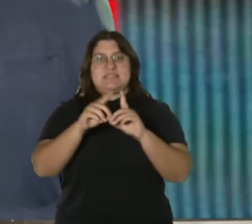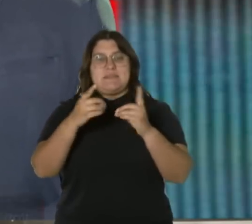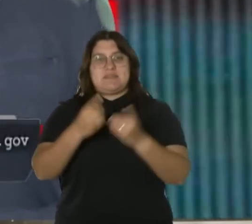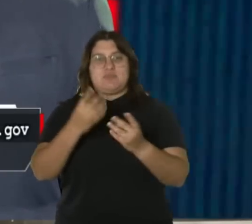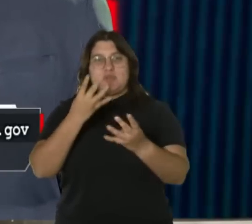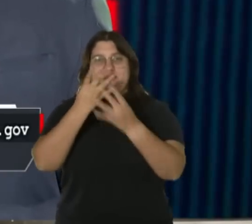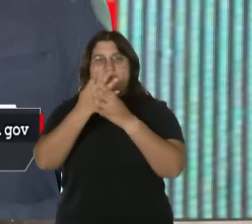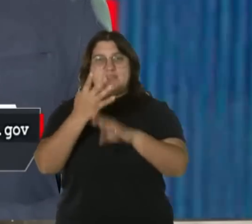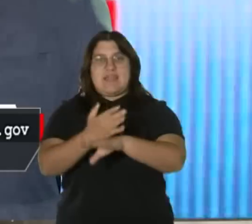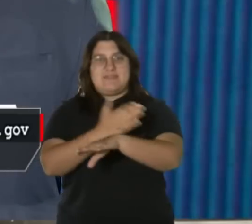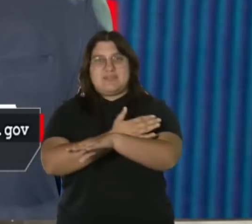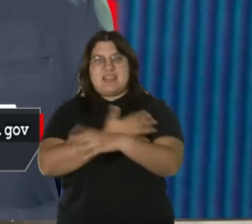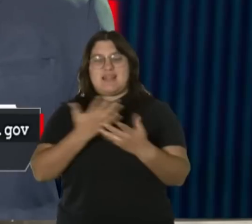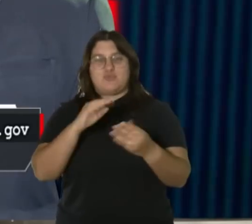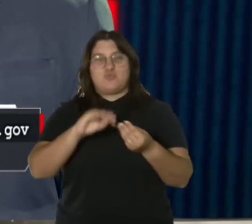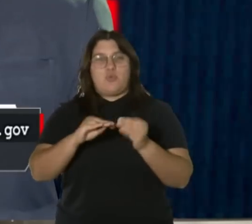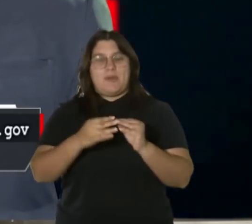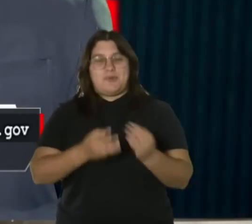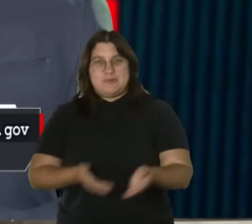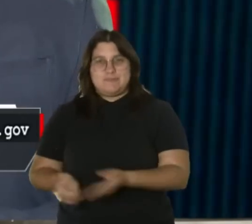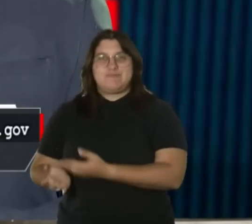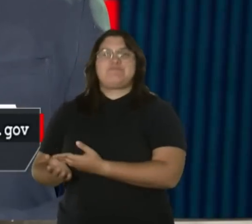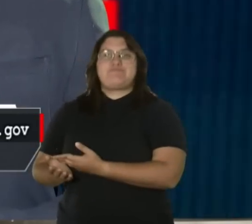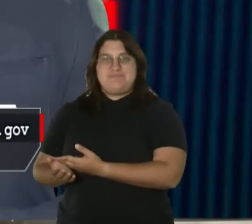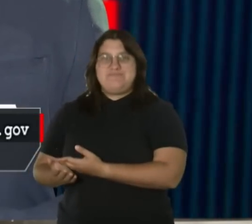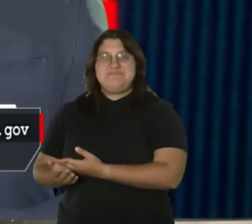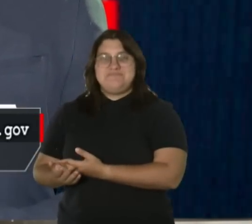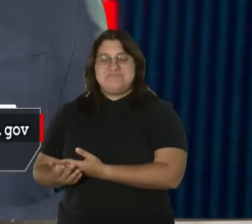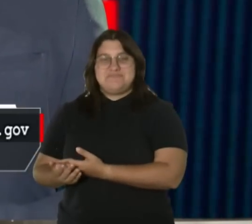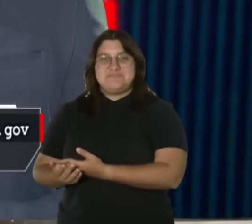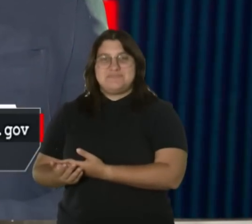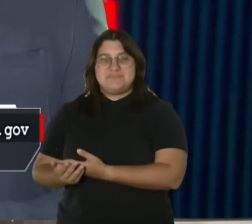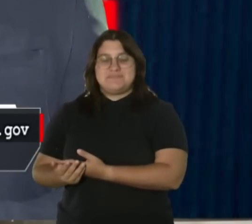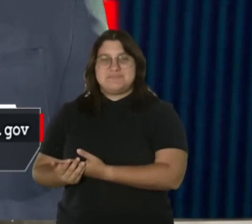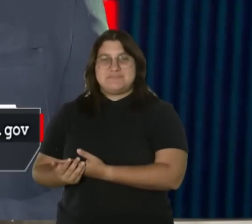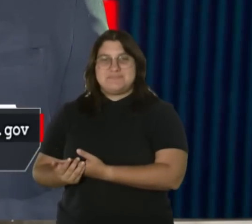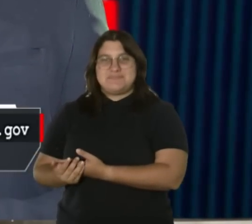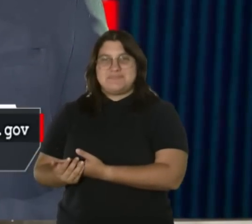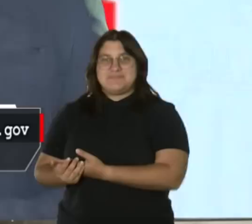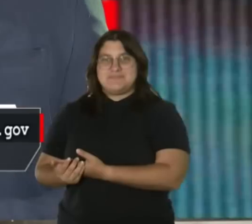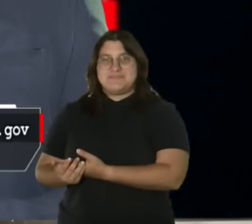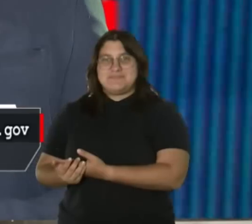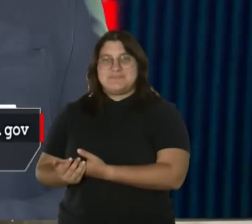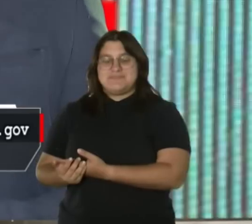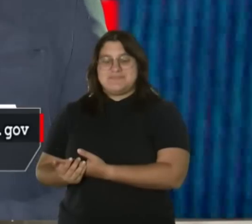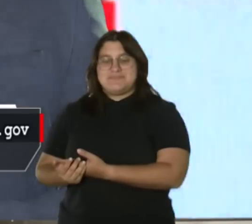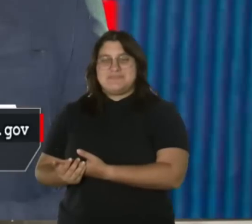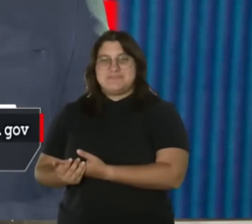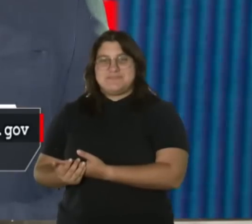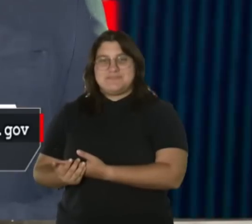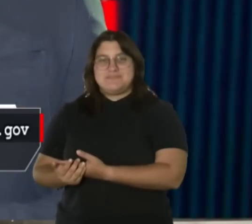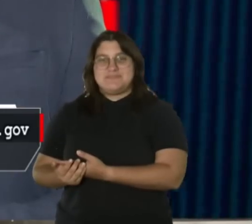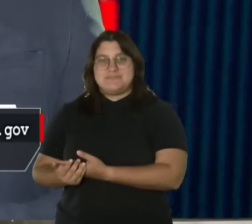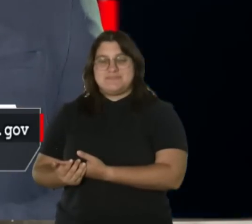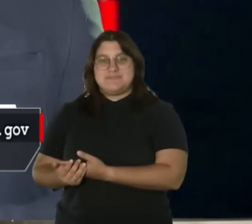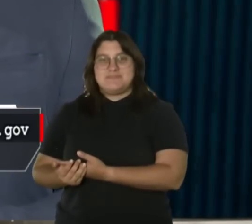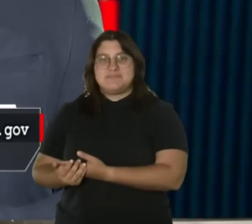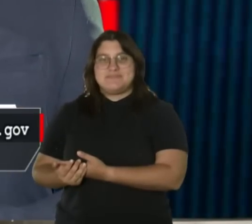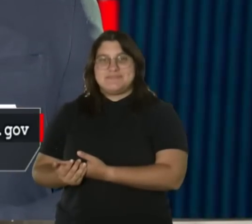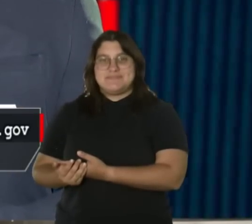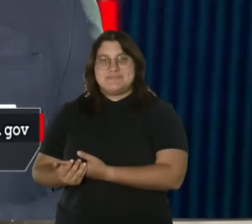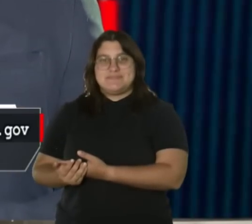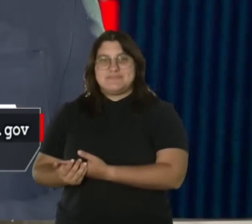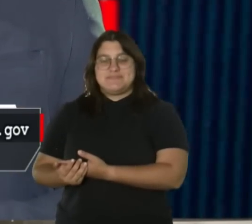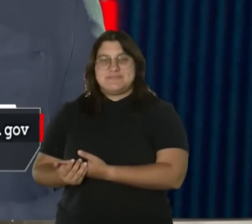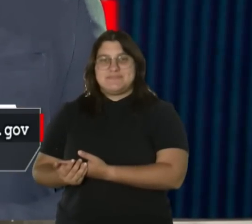y rehabilitación al siete ocho siete ocho ocho tres diez veintidós siete ocho siete seis seis uno ocho cinco